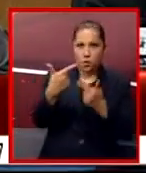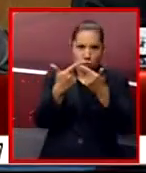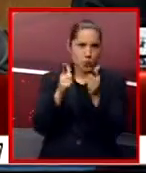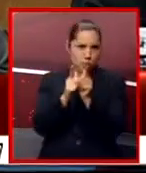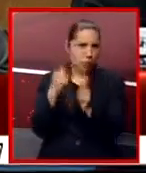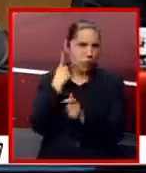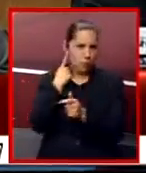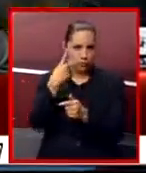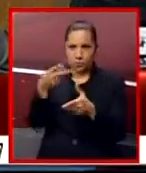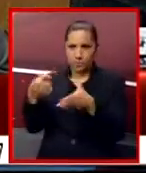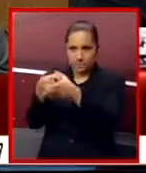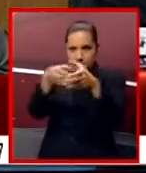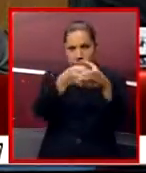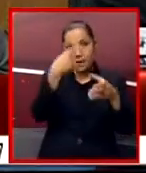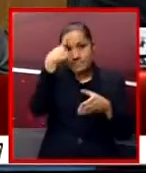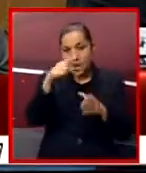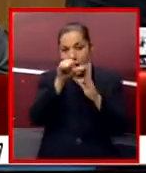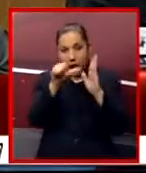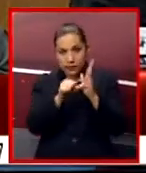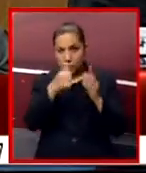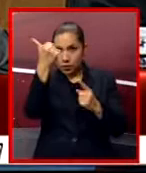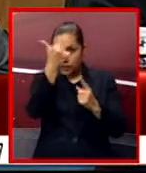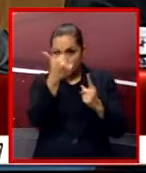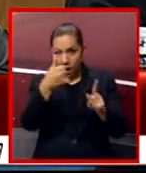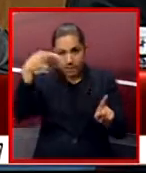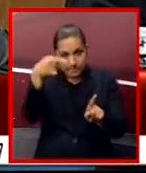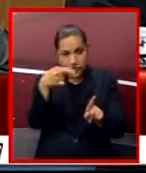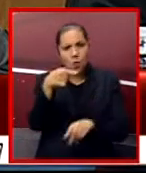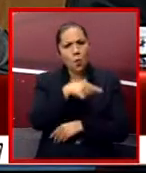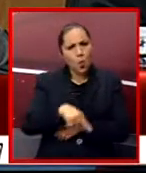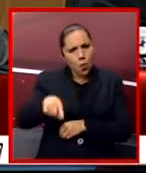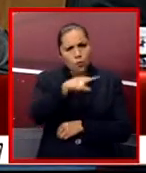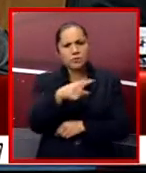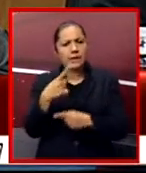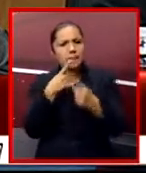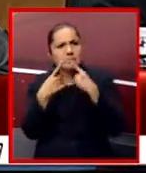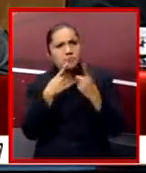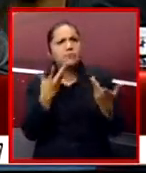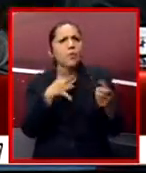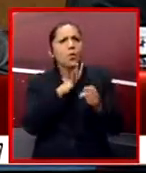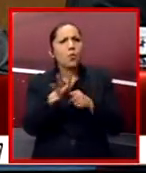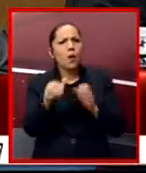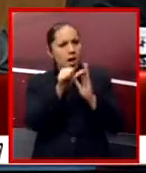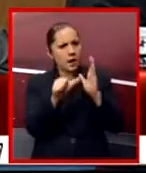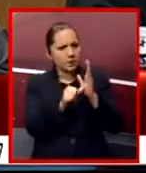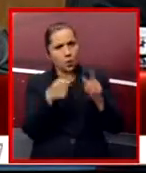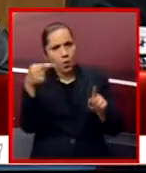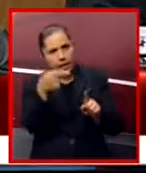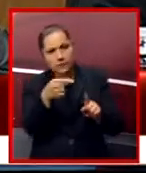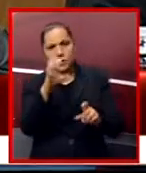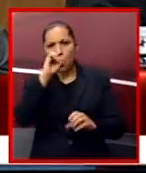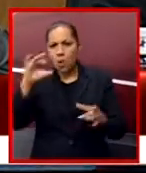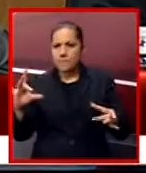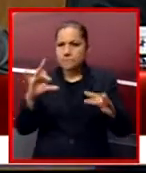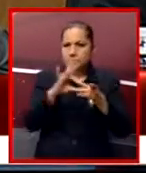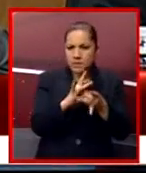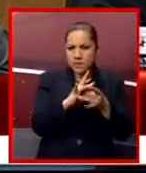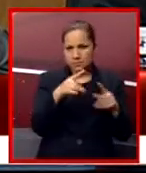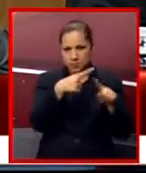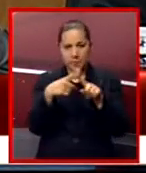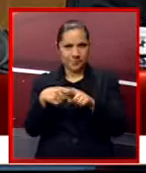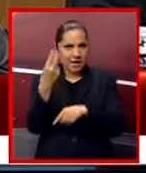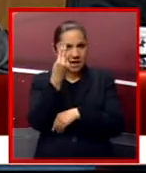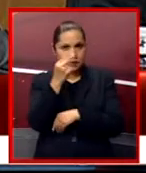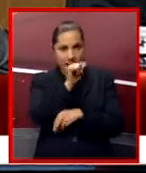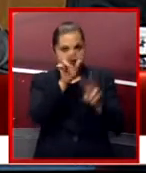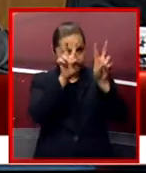para su discusión en lo particular, indiquen con claridad si se reservan artículos, anexos o ambos del dictamen que mantengan unidad